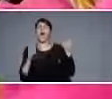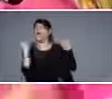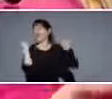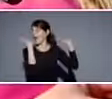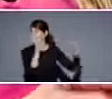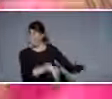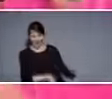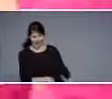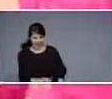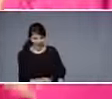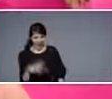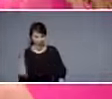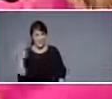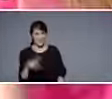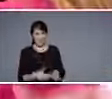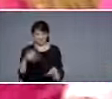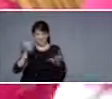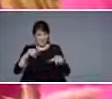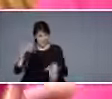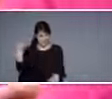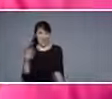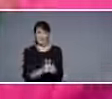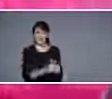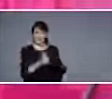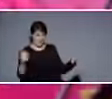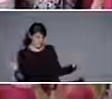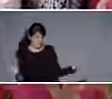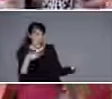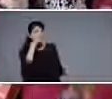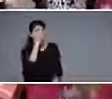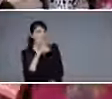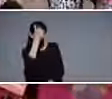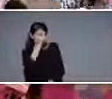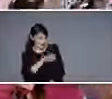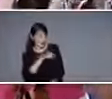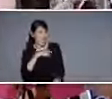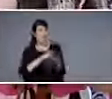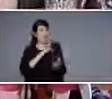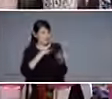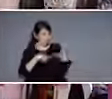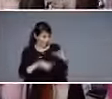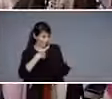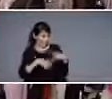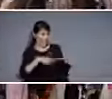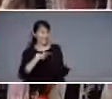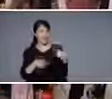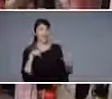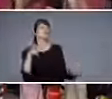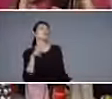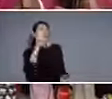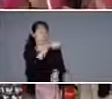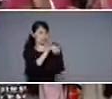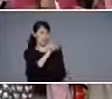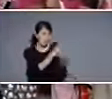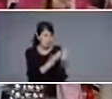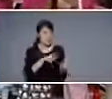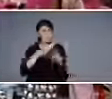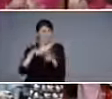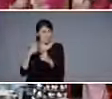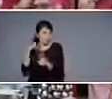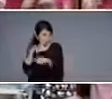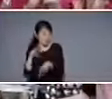va, Flor? Si yo me separé hace 6 meses. ¿Te acuerdas del chico que me hablaba por WhatsApp? Con él y con su primo